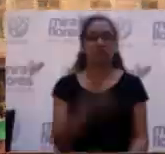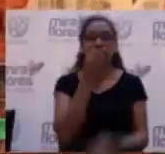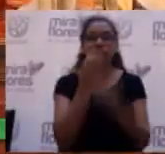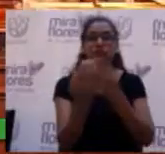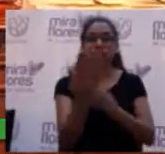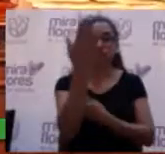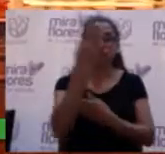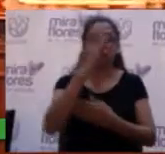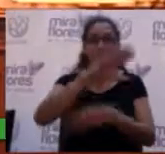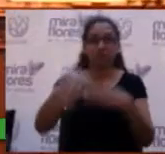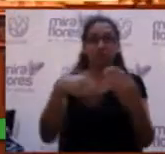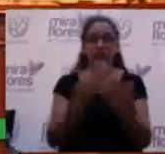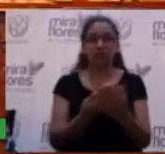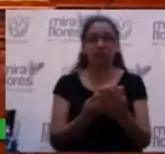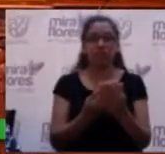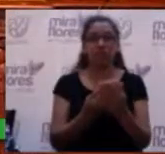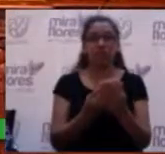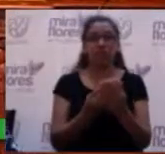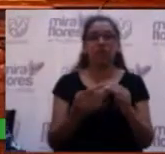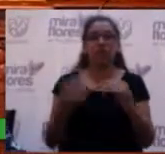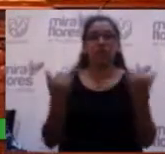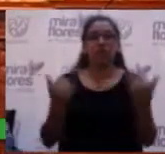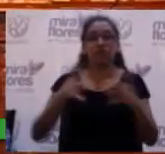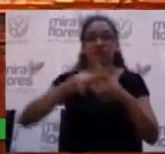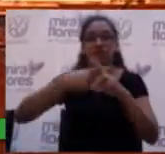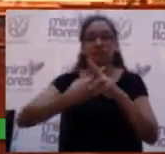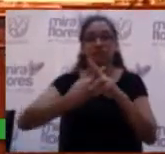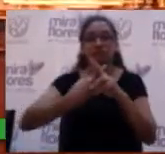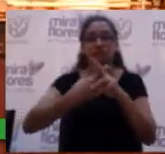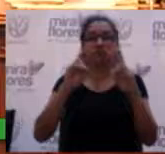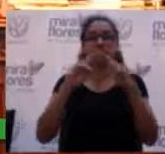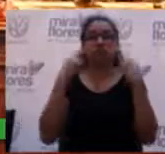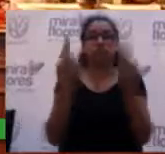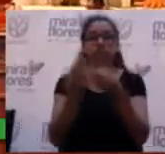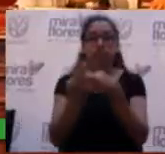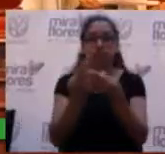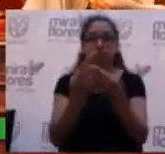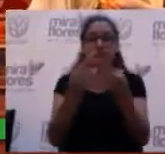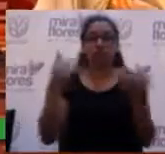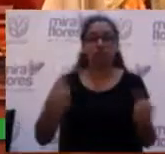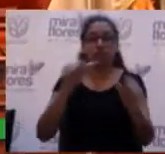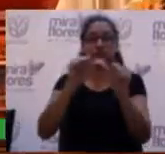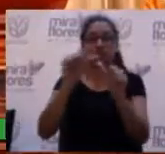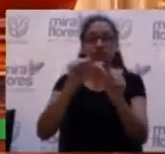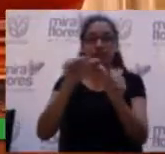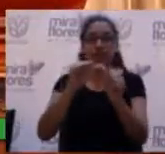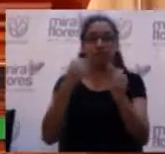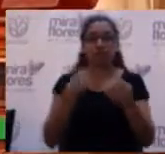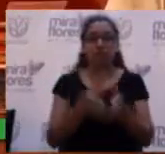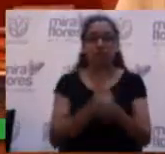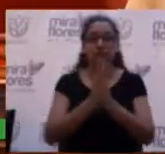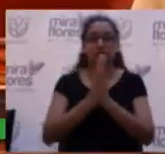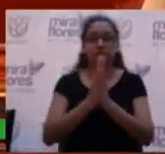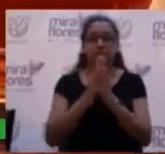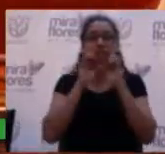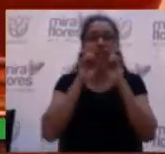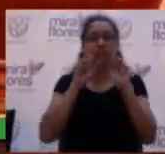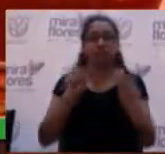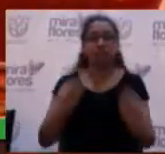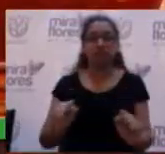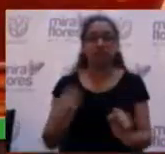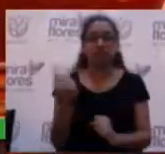Buenos días con todos. Vamos a dar inicio a nuestra sesión ordinaria de la fecha. Le voy a pedir a nuestra secretaria